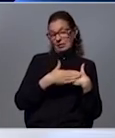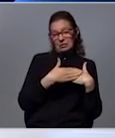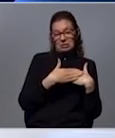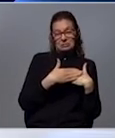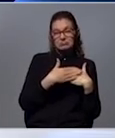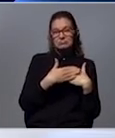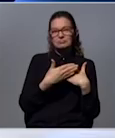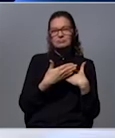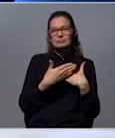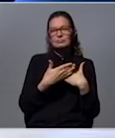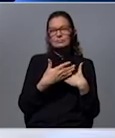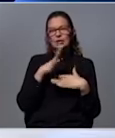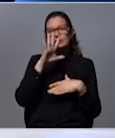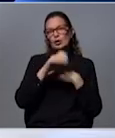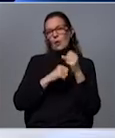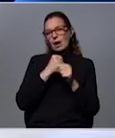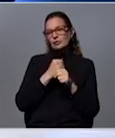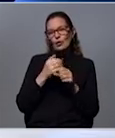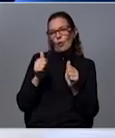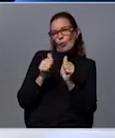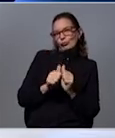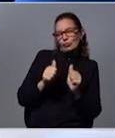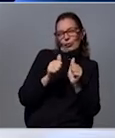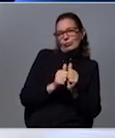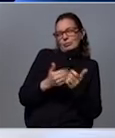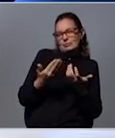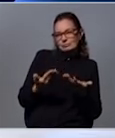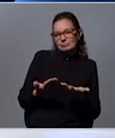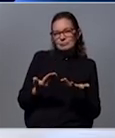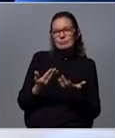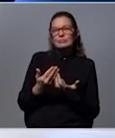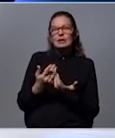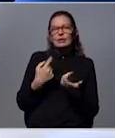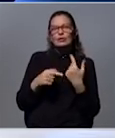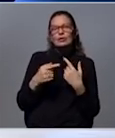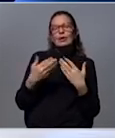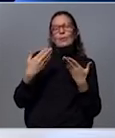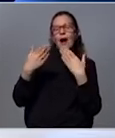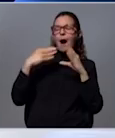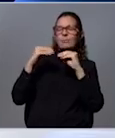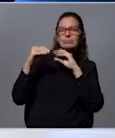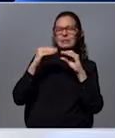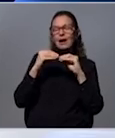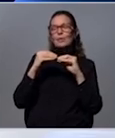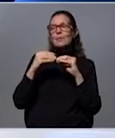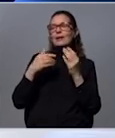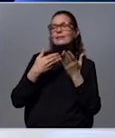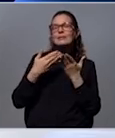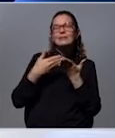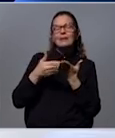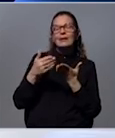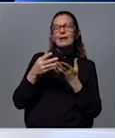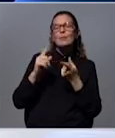cerca 25 años de corrido y entonces este hay un diálogo más más frecuente entre el